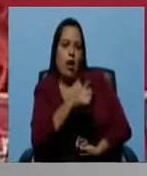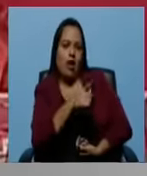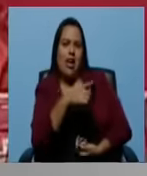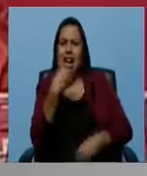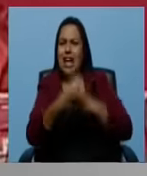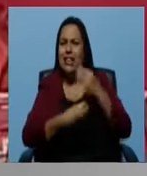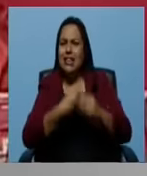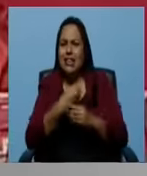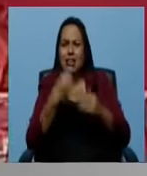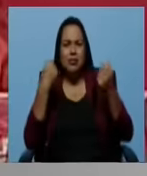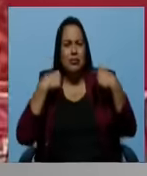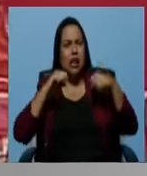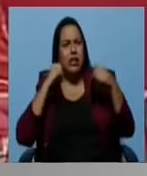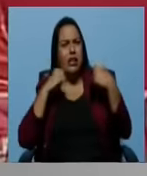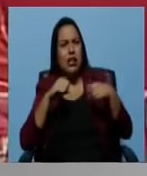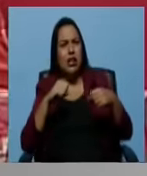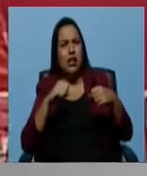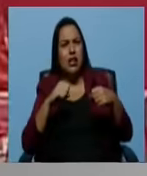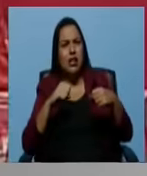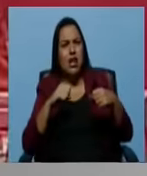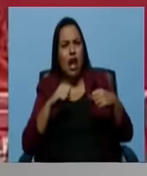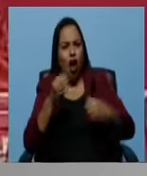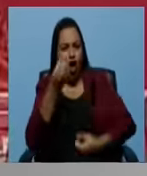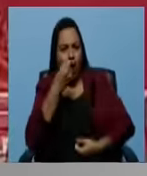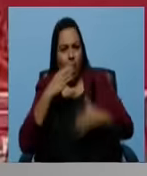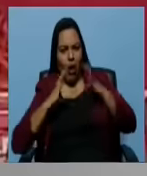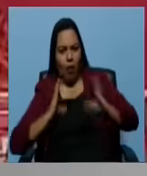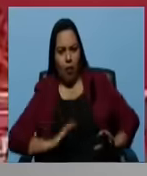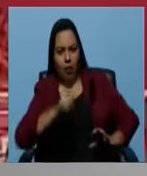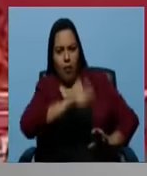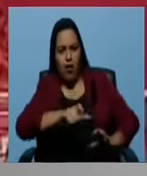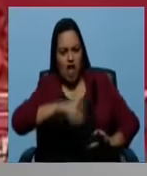practicar el canibalismo